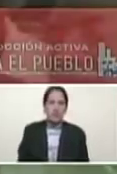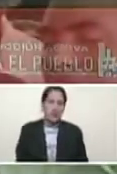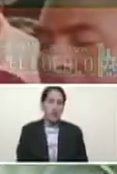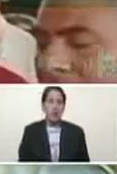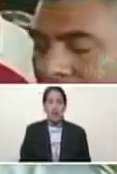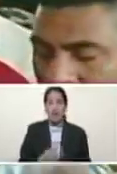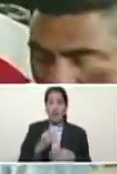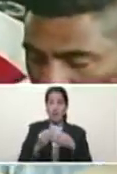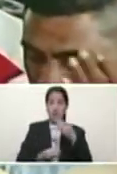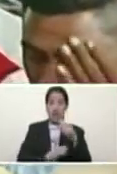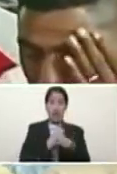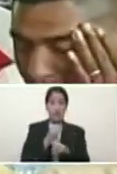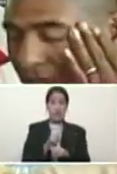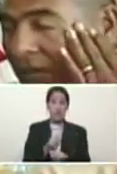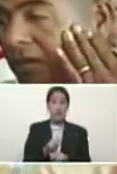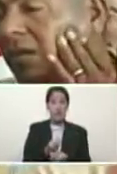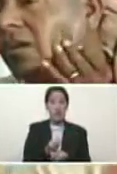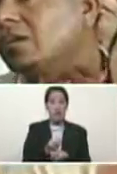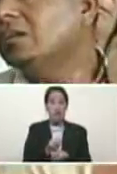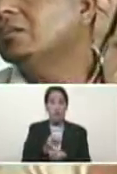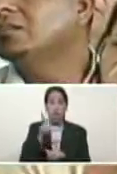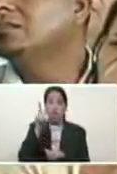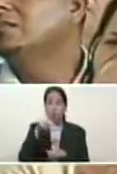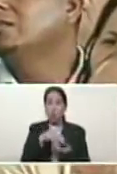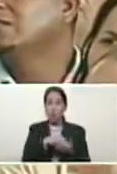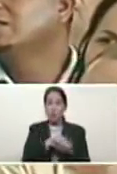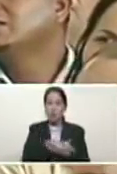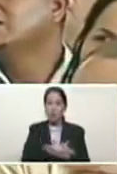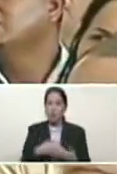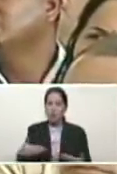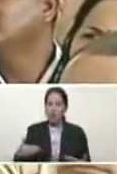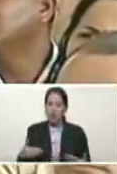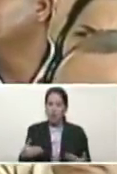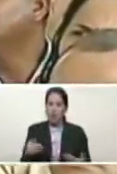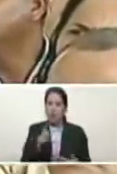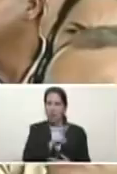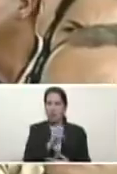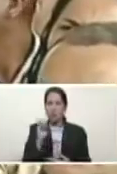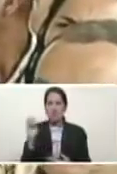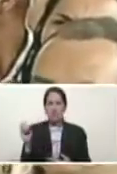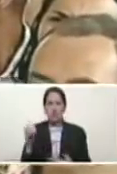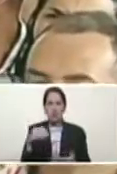2.200.000 milicianos y milicianas organizados para el combate?